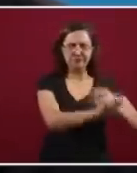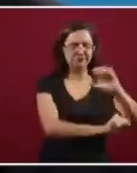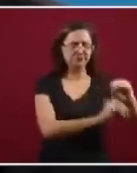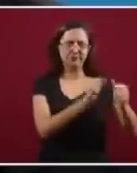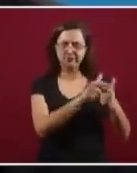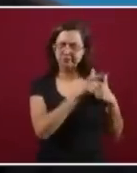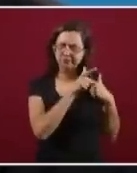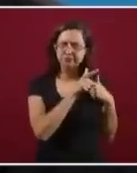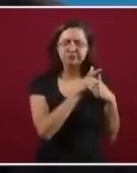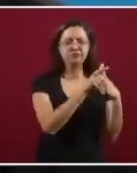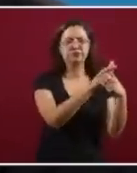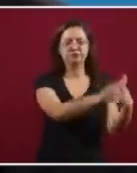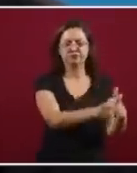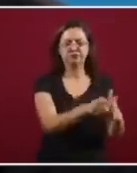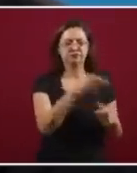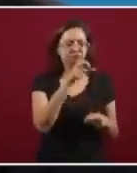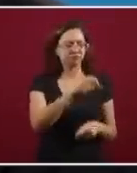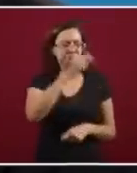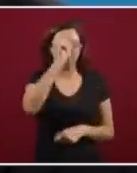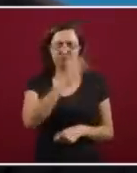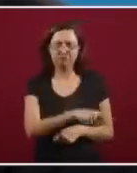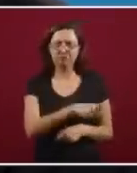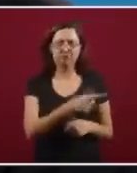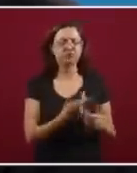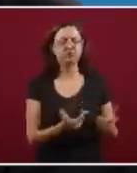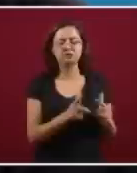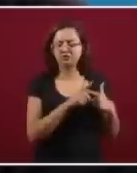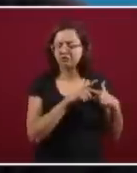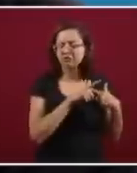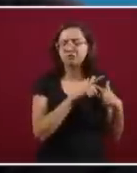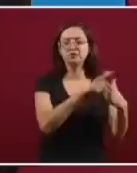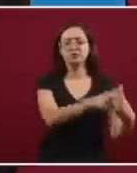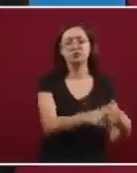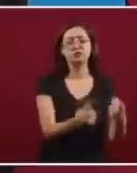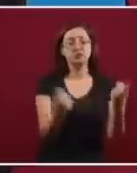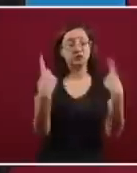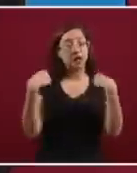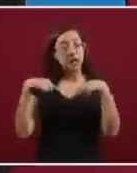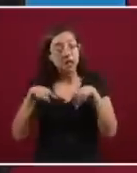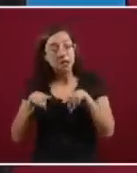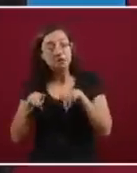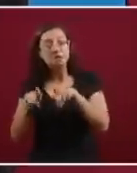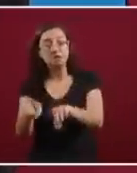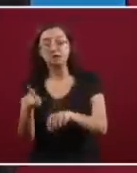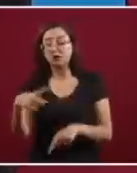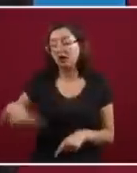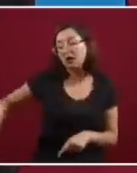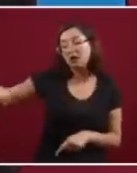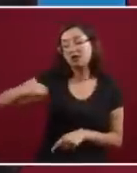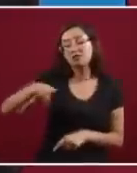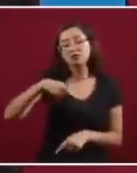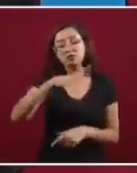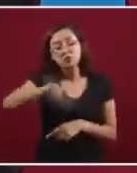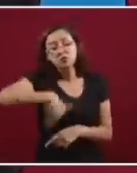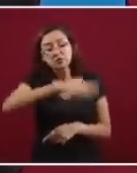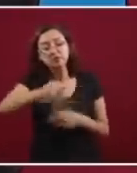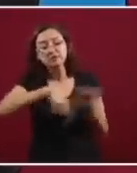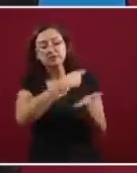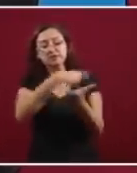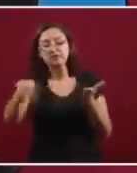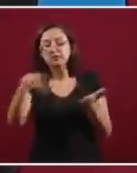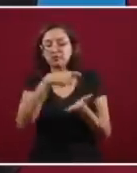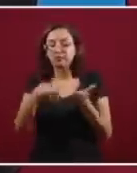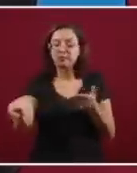reducir su capacidad o su intensidad en el lado de la demanda lo que es crucial